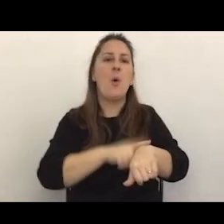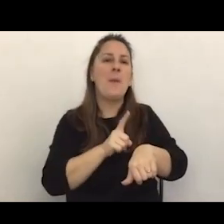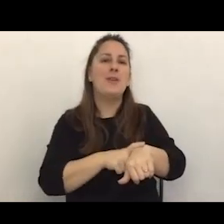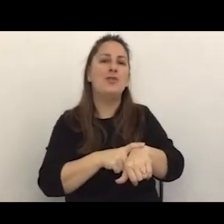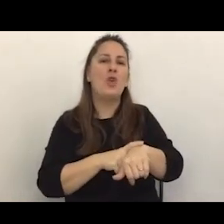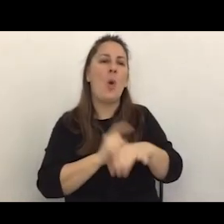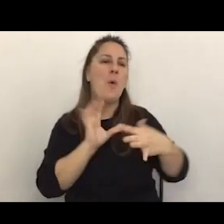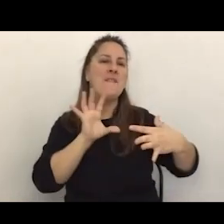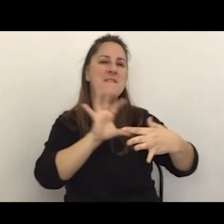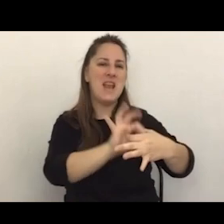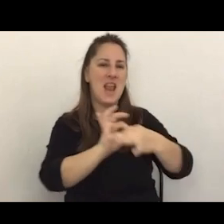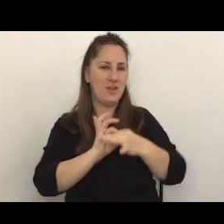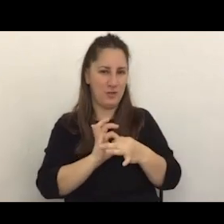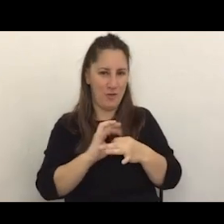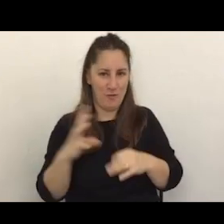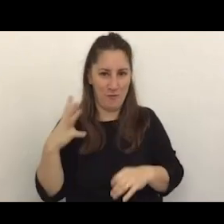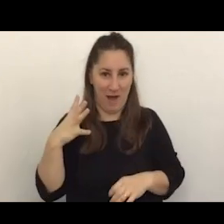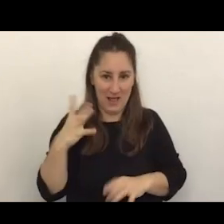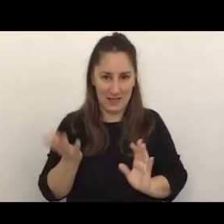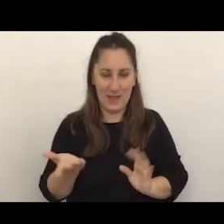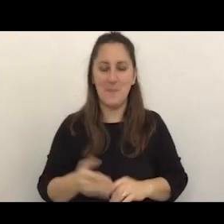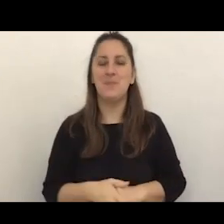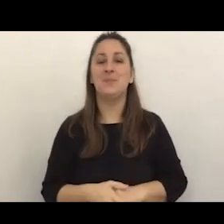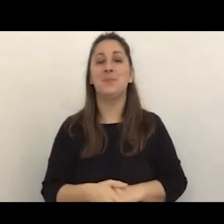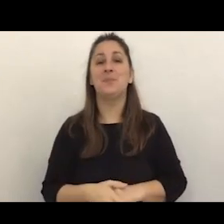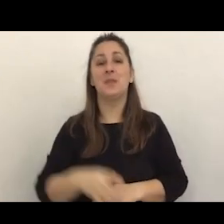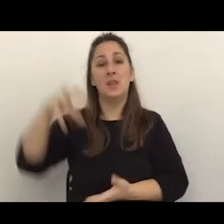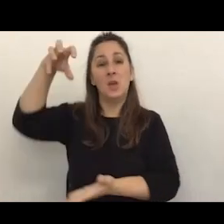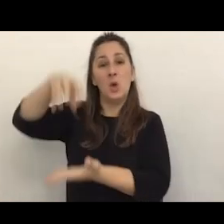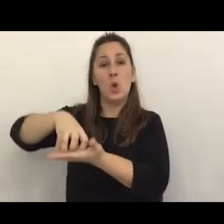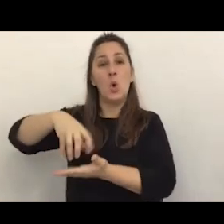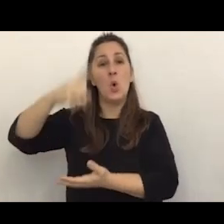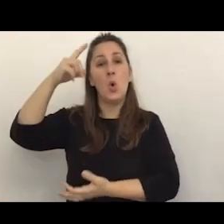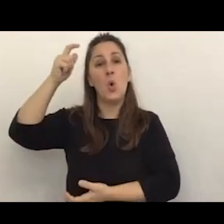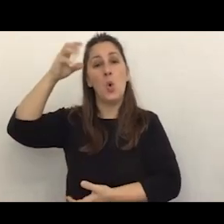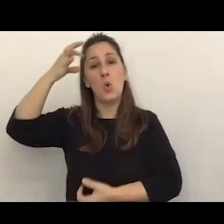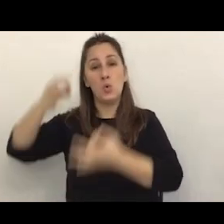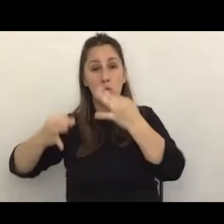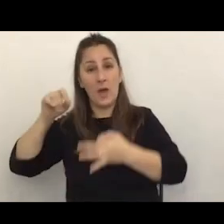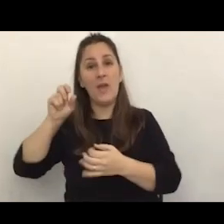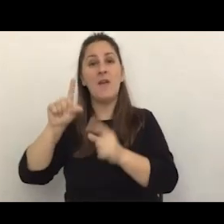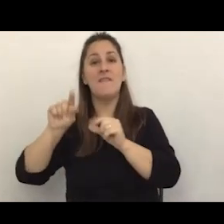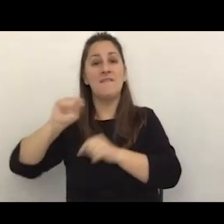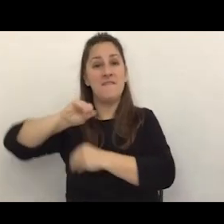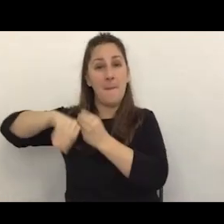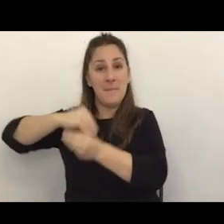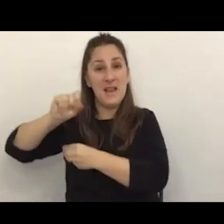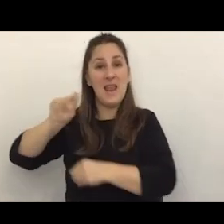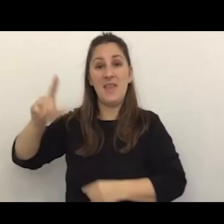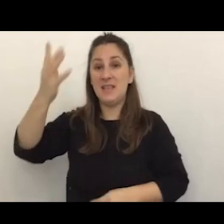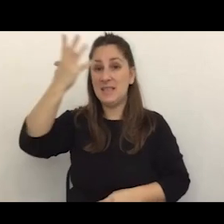filiatorio. El juzgado de primera instancia número 2 de familia de San Martín le rechaza la acción